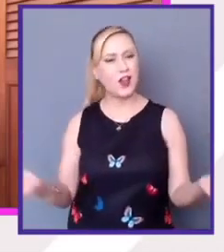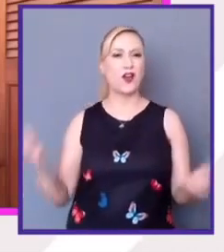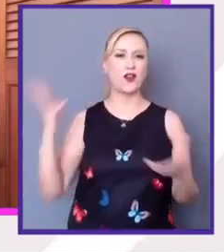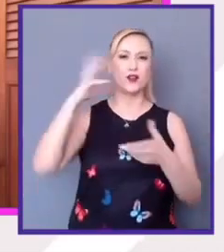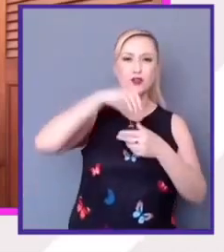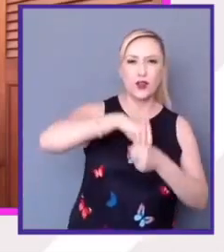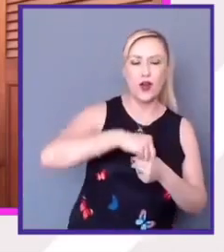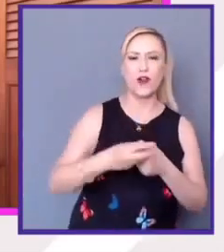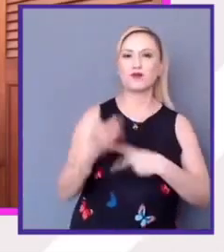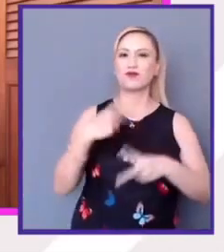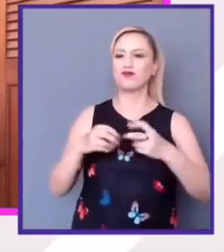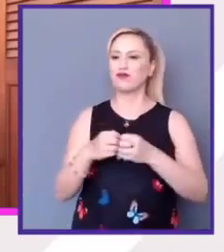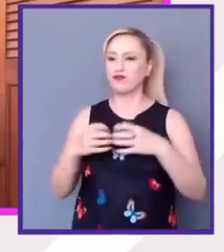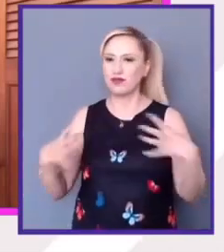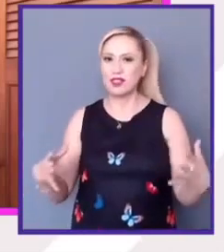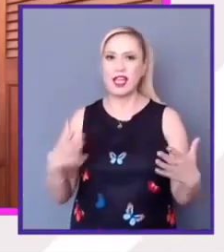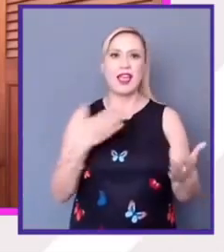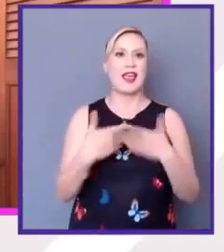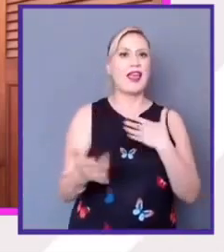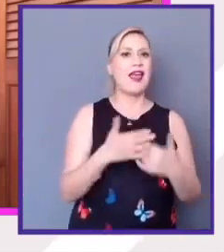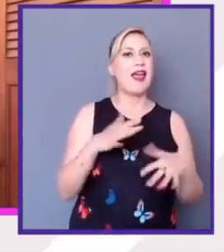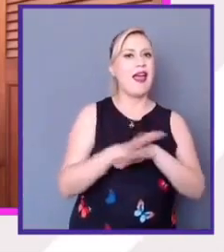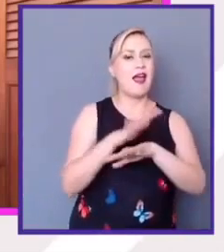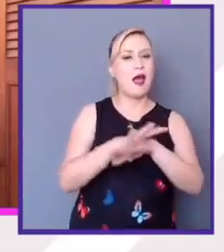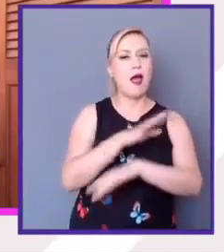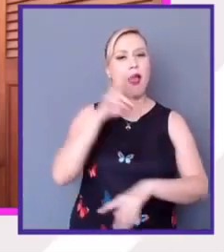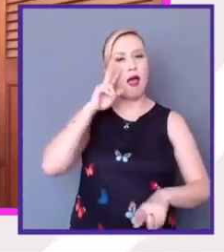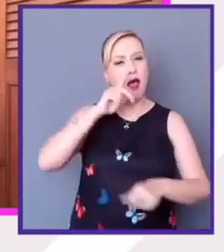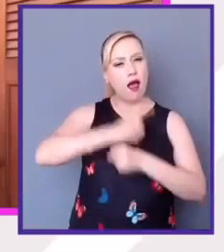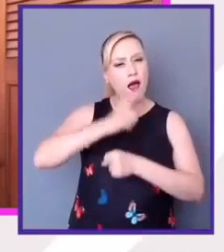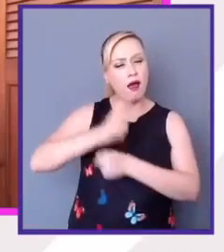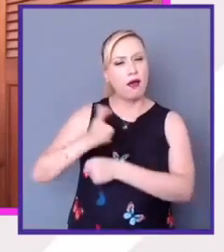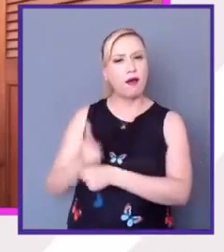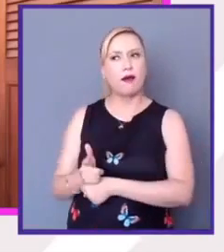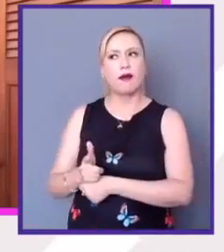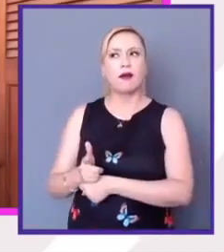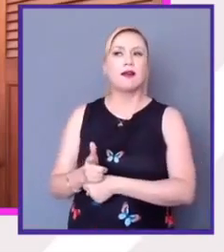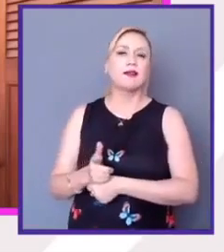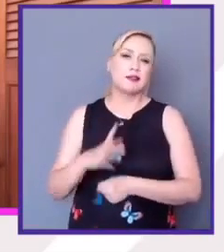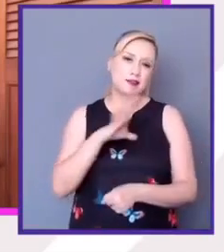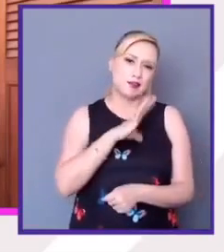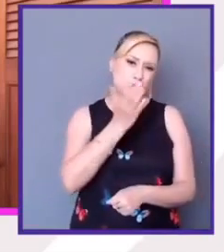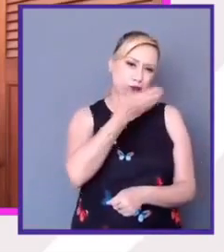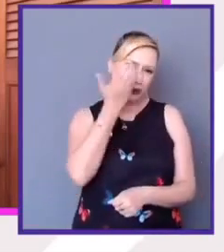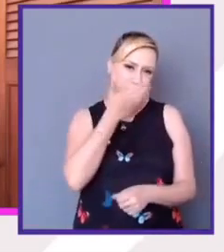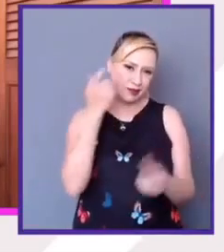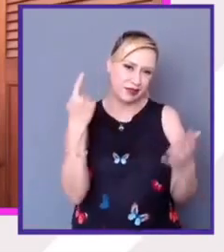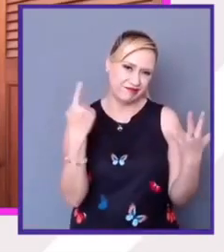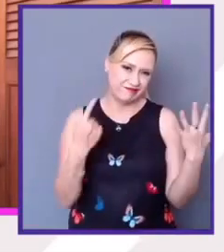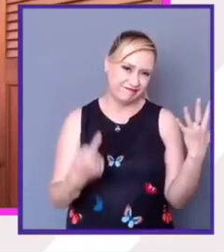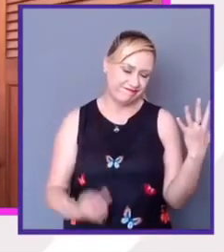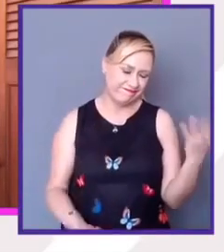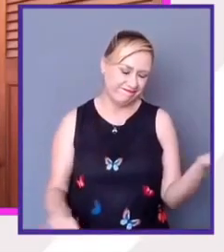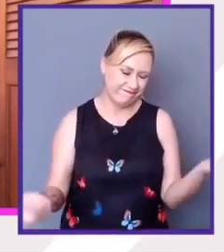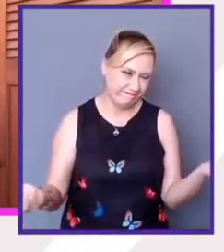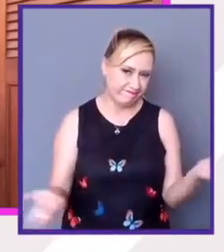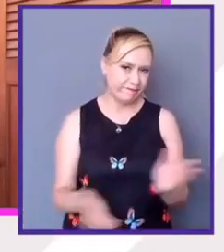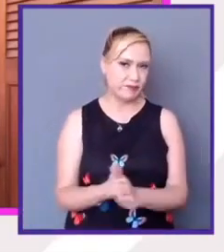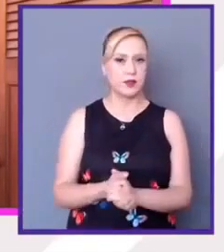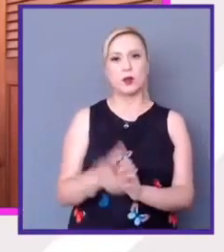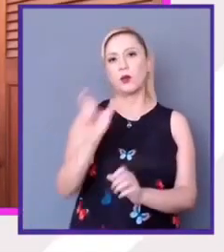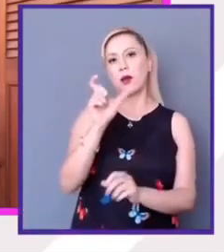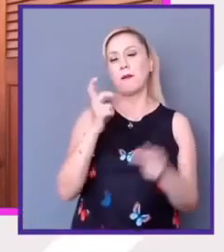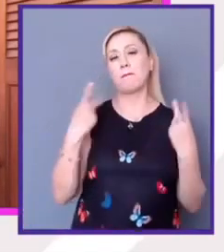productividad, innovación, pues se pueden llegar a observar determinados patrones, ¿no? Y al mismo tiempo, cuando la gente siente